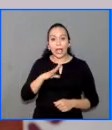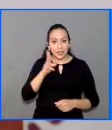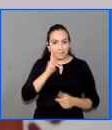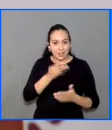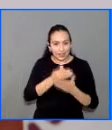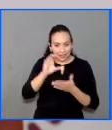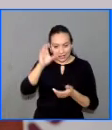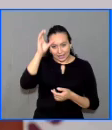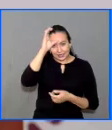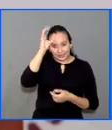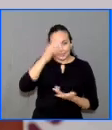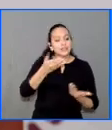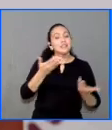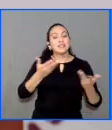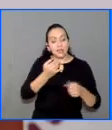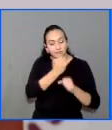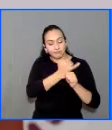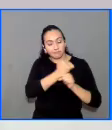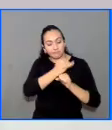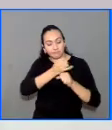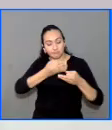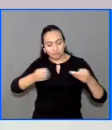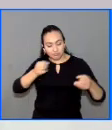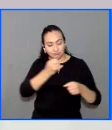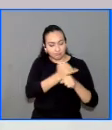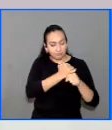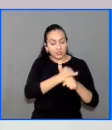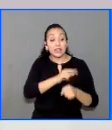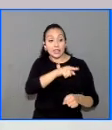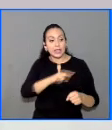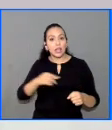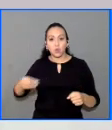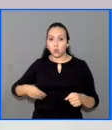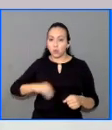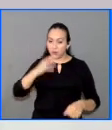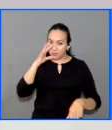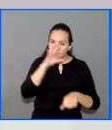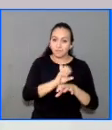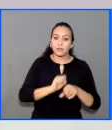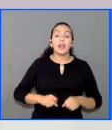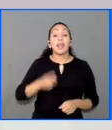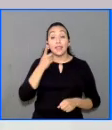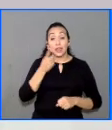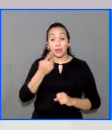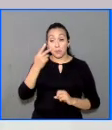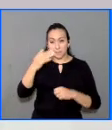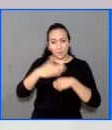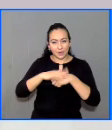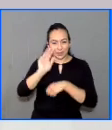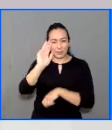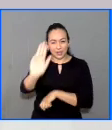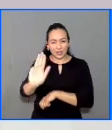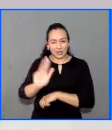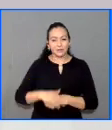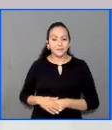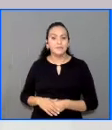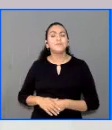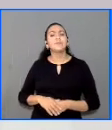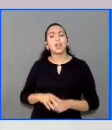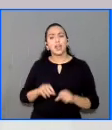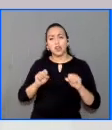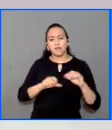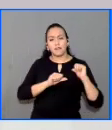cabo la investigación y se perseguirá a los responsables. Adelantó que el próximo miércoles la Fiscalía General de la República dará un avance de